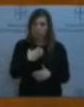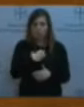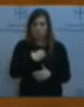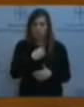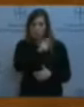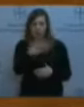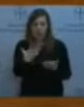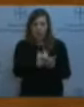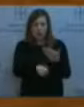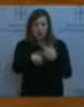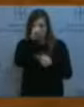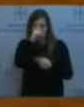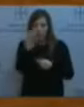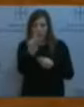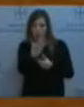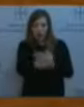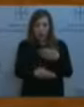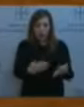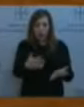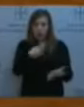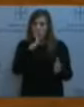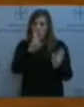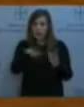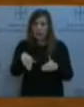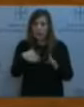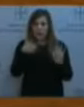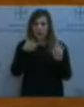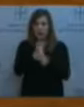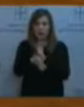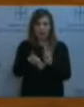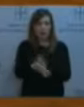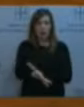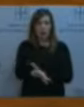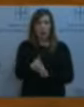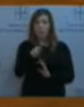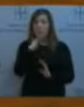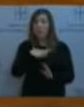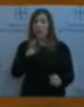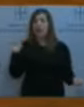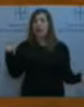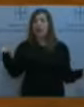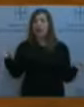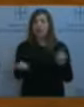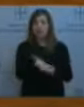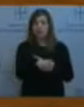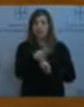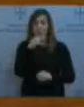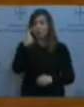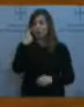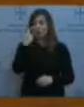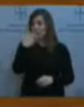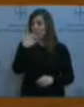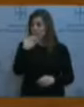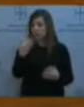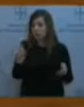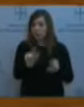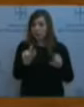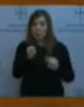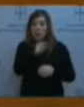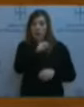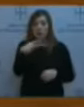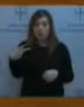para obtener no sé qué réditos finales en una indefinición que puede salir al revés, porque miren lo que ha pasado, por ejemplo, con los